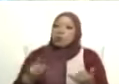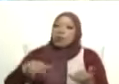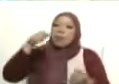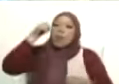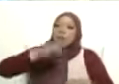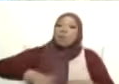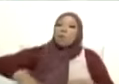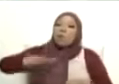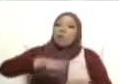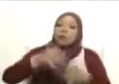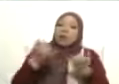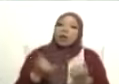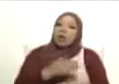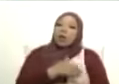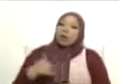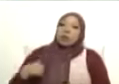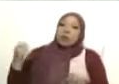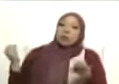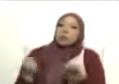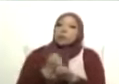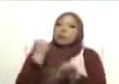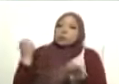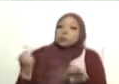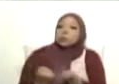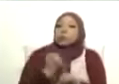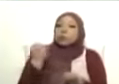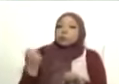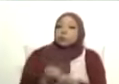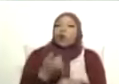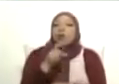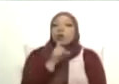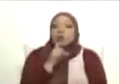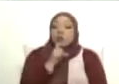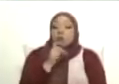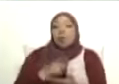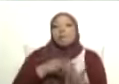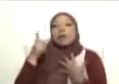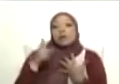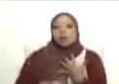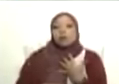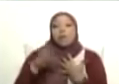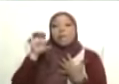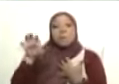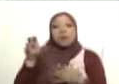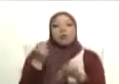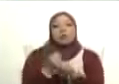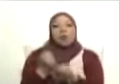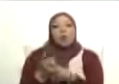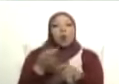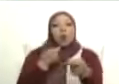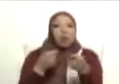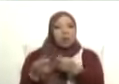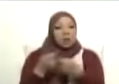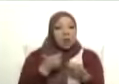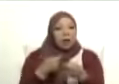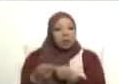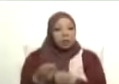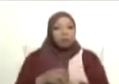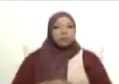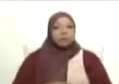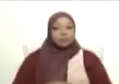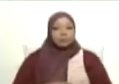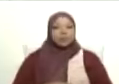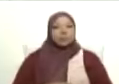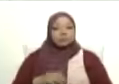habló y ahora lo que viene es trabajo. Trabajo duro, planificado, patriota, coordinado de cara